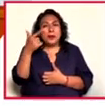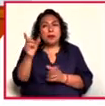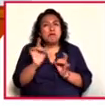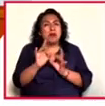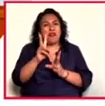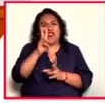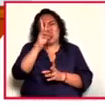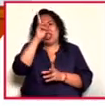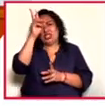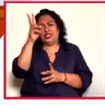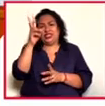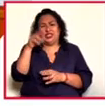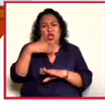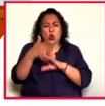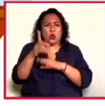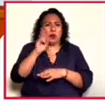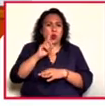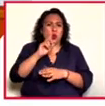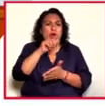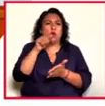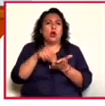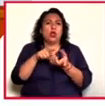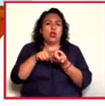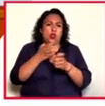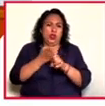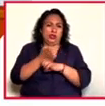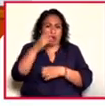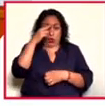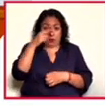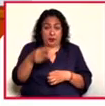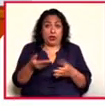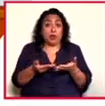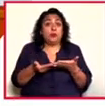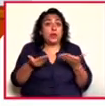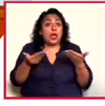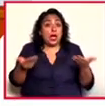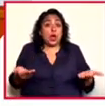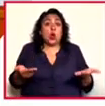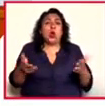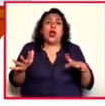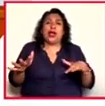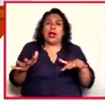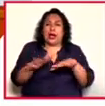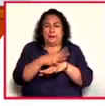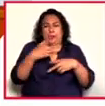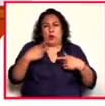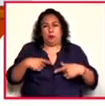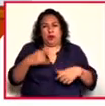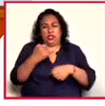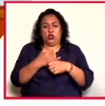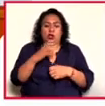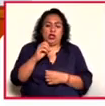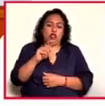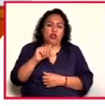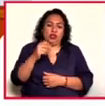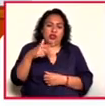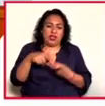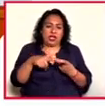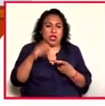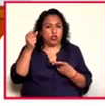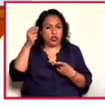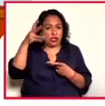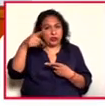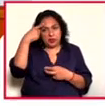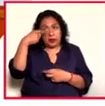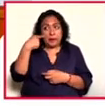sufren las mujeres en el Estado de México. En esta ocasión, se reinventan personajes de Otelo, de William Shakespeare, para escuchar